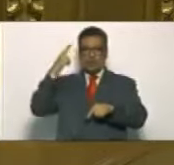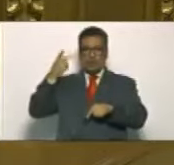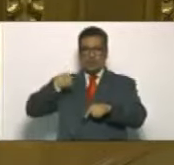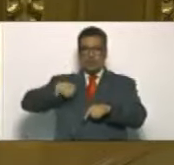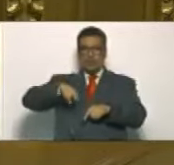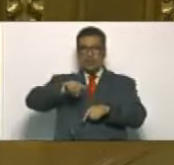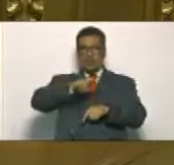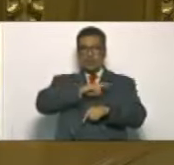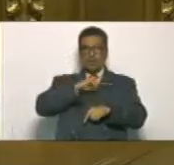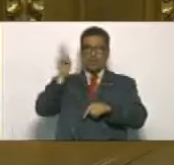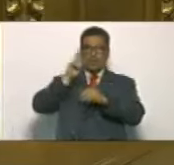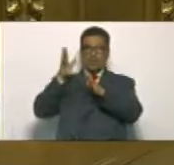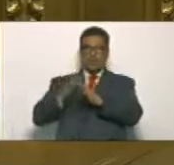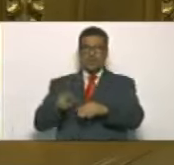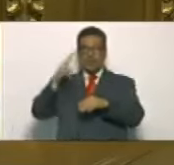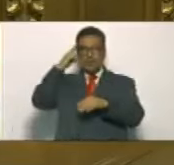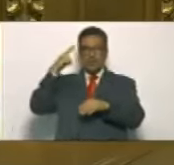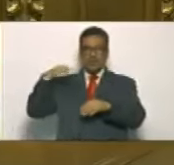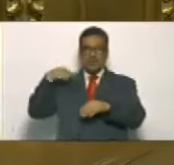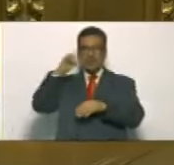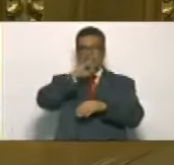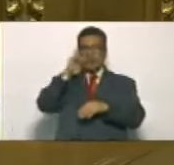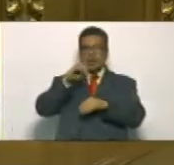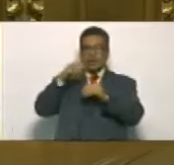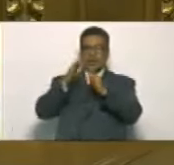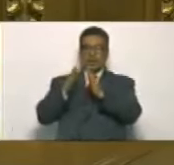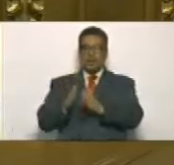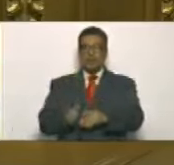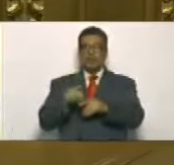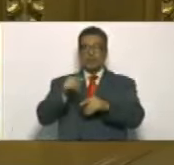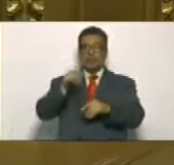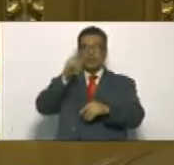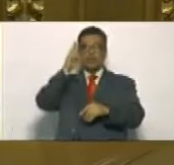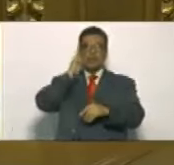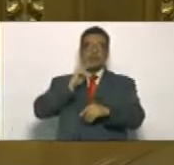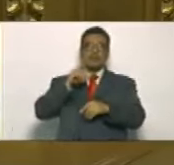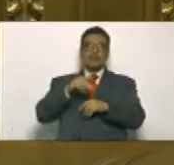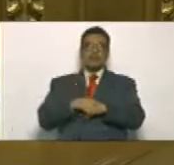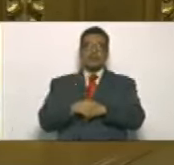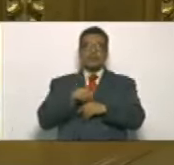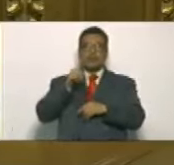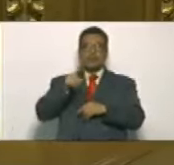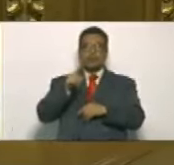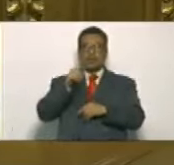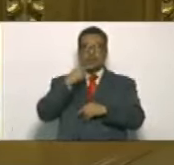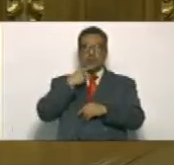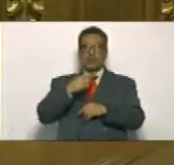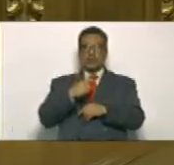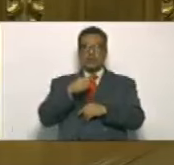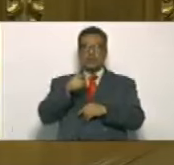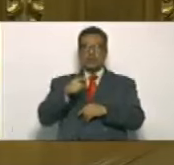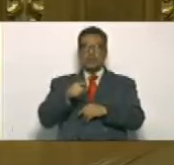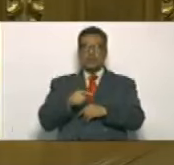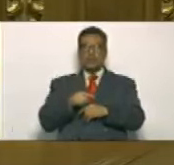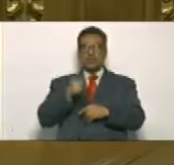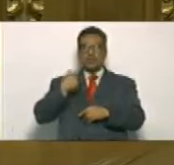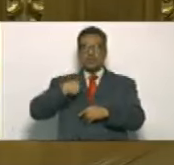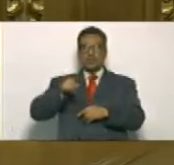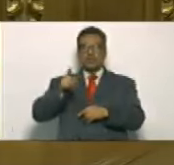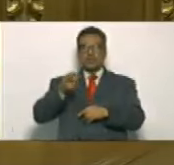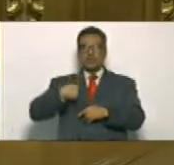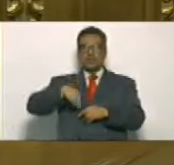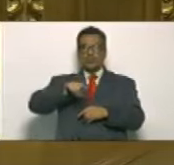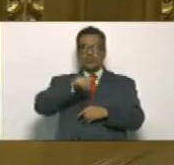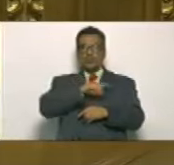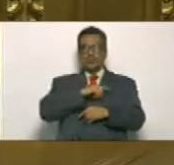nuestra venezolanidad, el honor zamorista, el honor bolivariano. Es ese el espíritu que tenemos